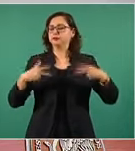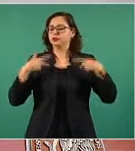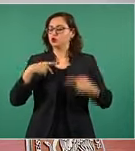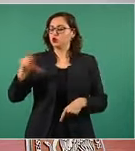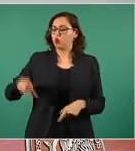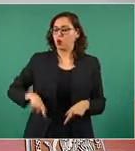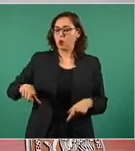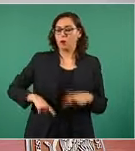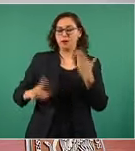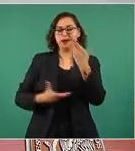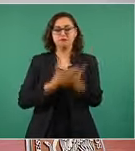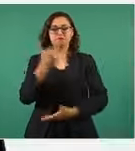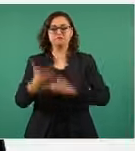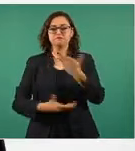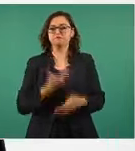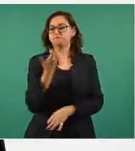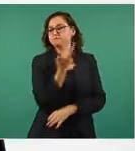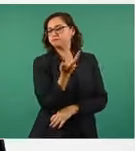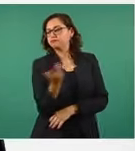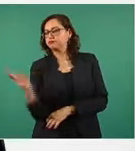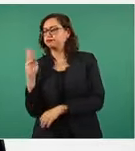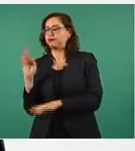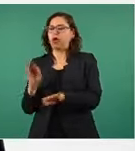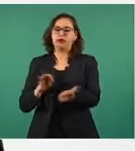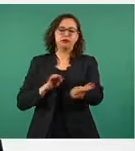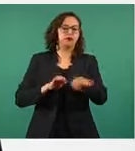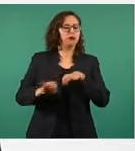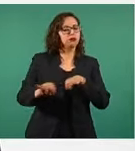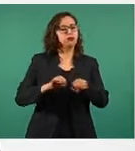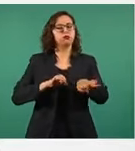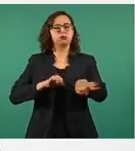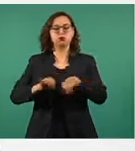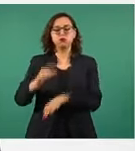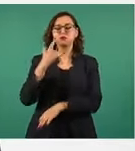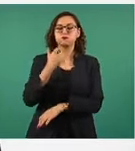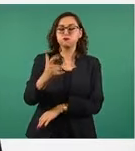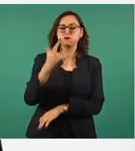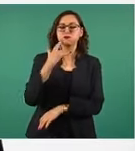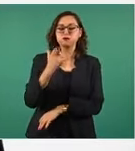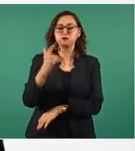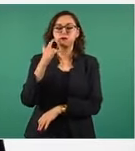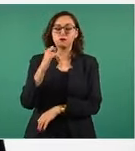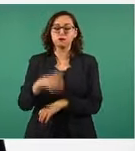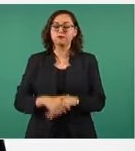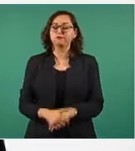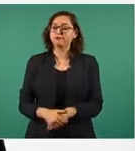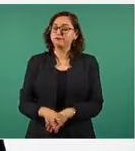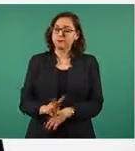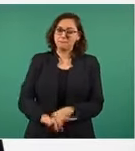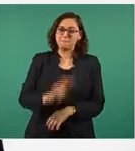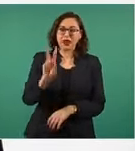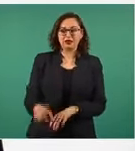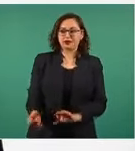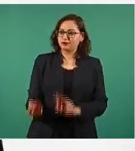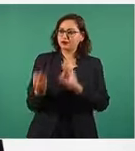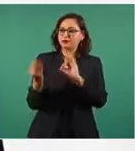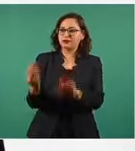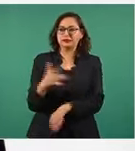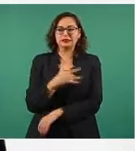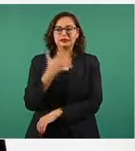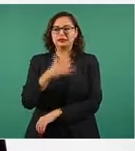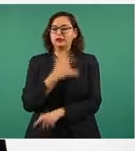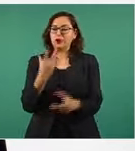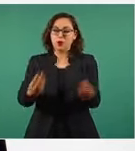que quisiera yo tenerlos enfrente para agradecerles por su